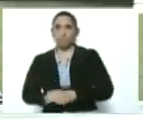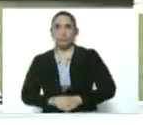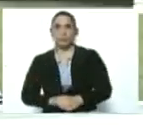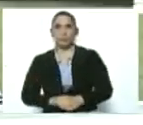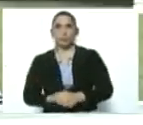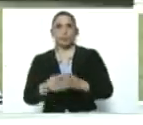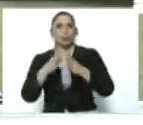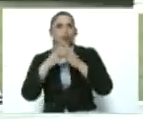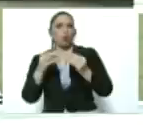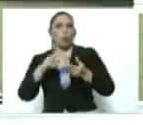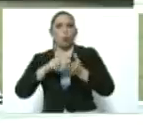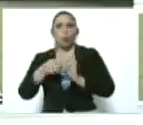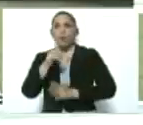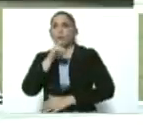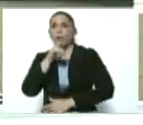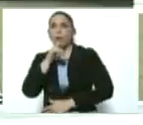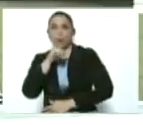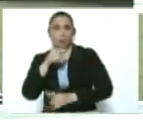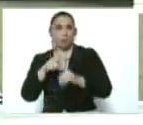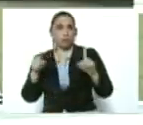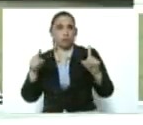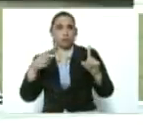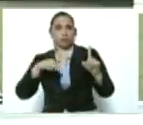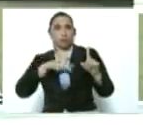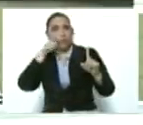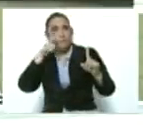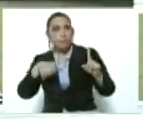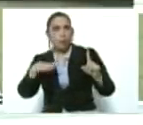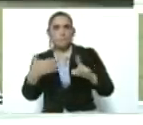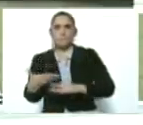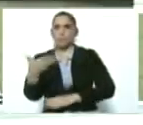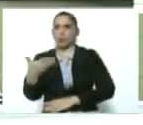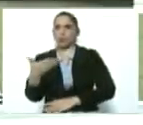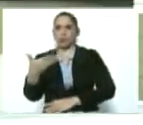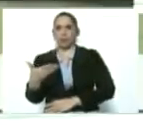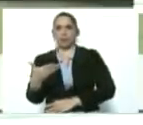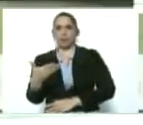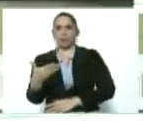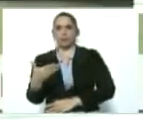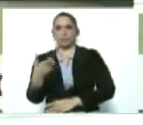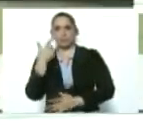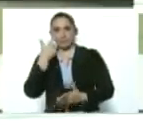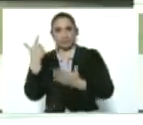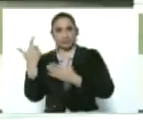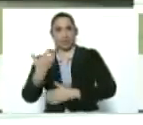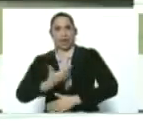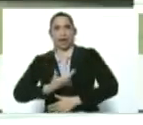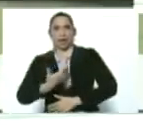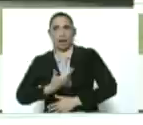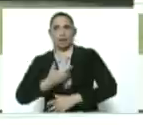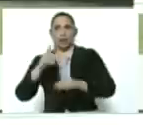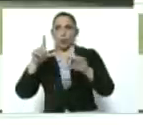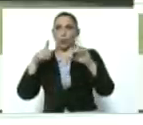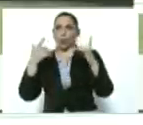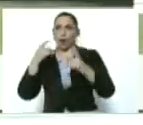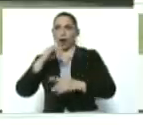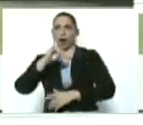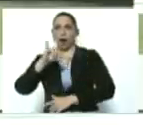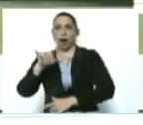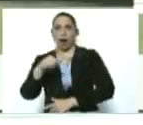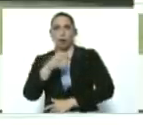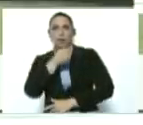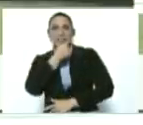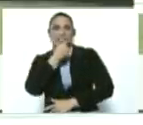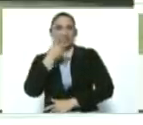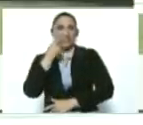todo lo que tiene que ver la información para nuestro pueblo es muy importante ahí estaba el alcalde de la guaira joven líder